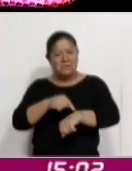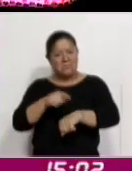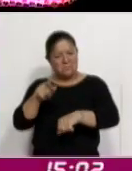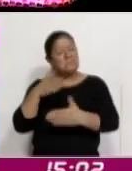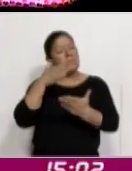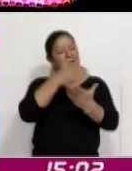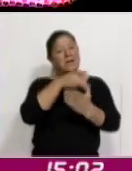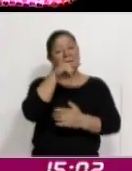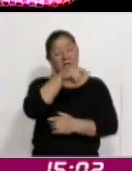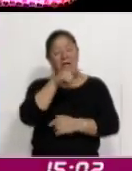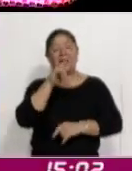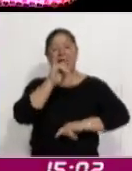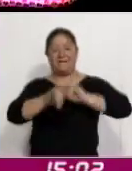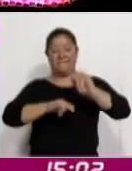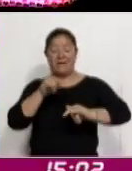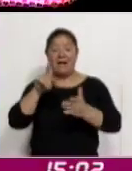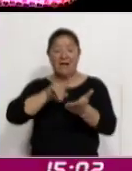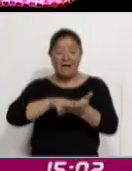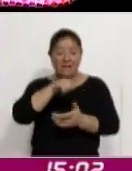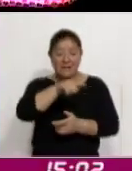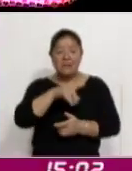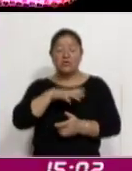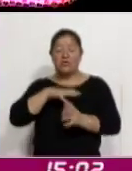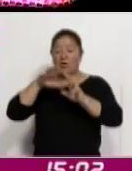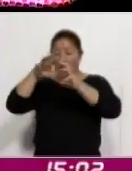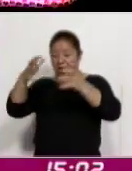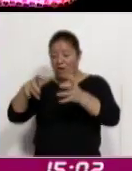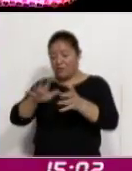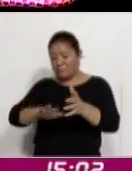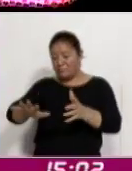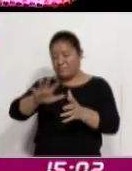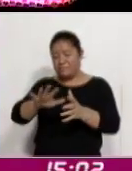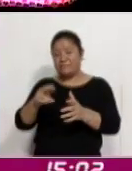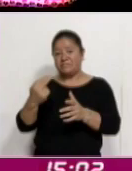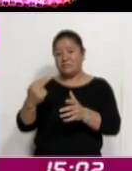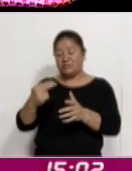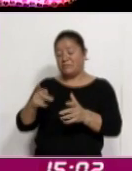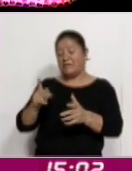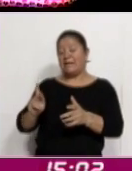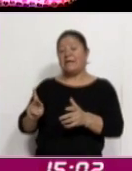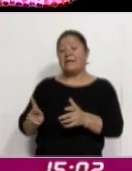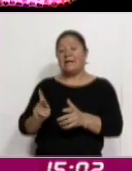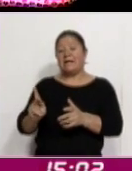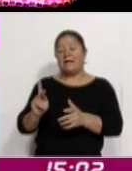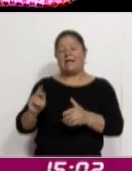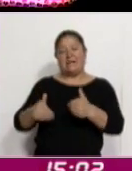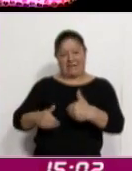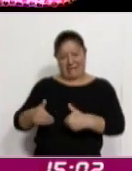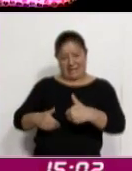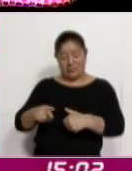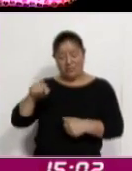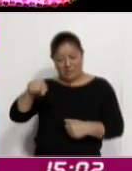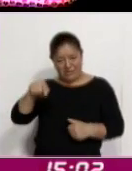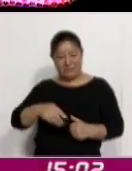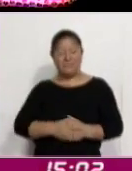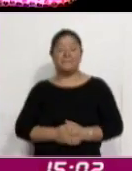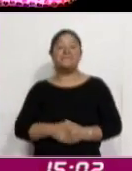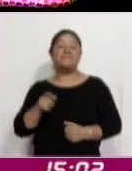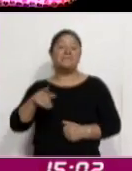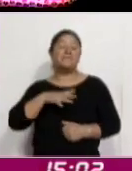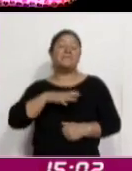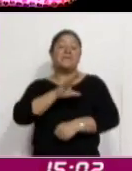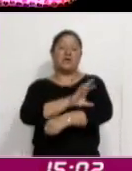recinto ferial, para que nos acompañe y disfrute con nosotros de todo este festejo. Allá se encuentra nuestra